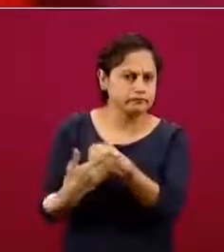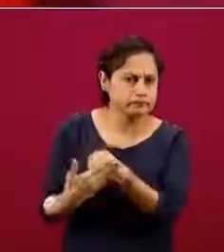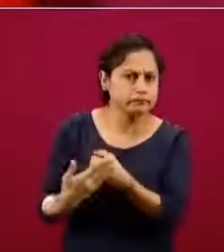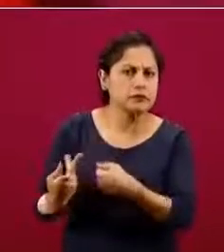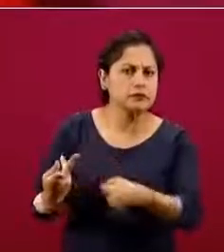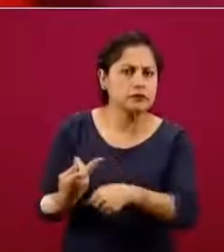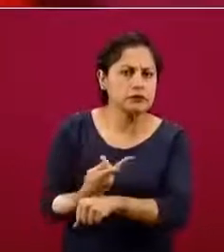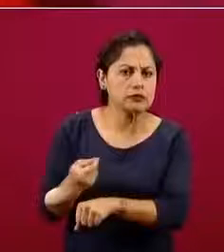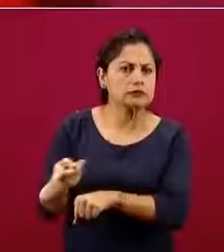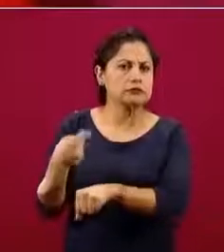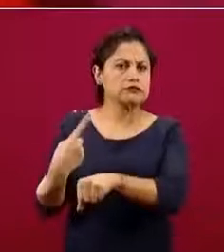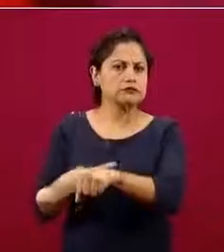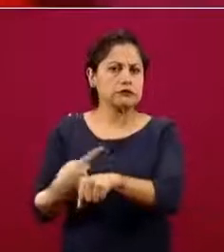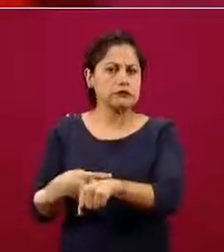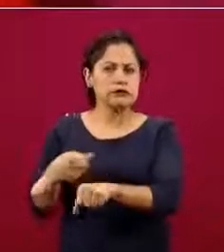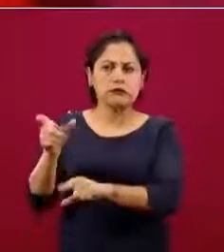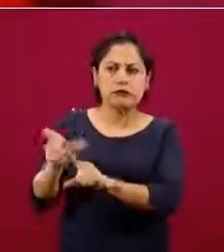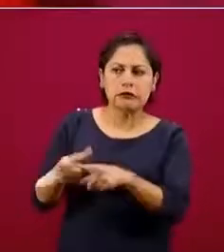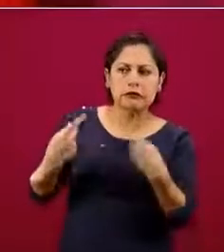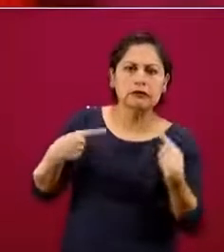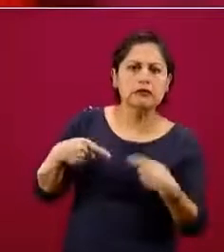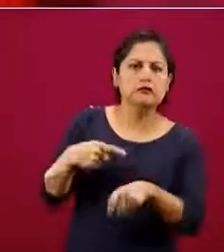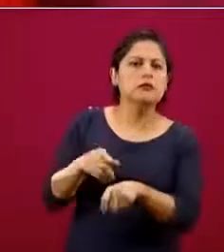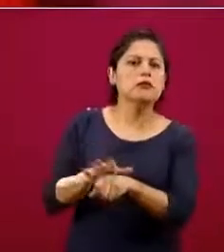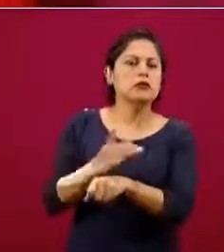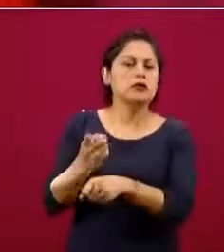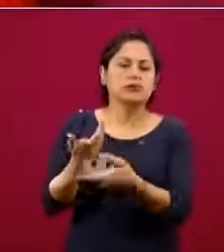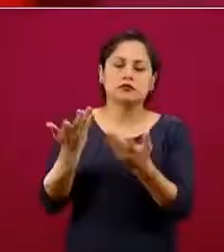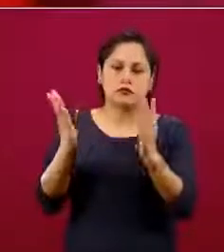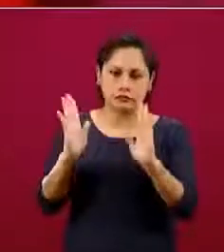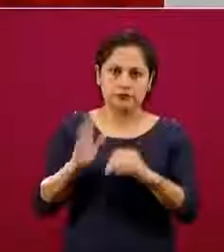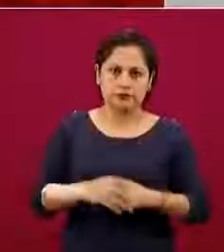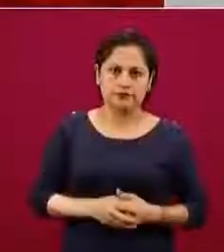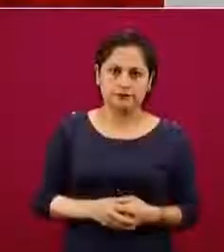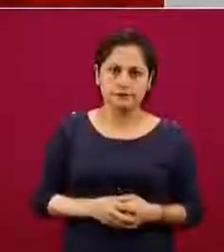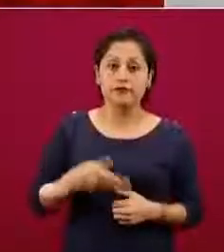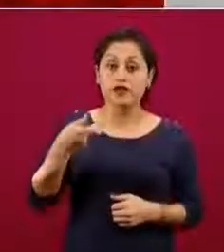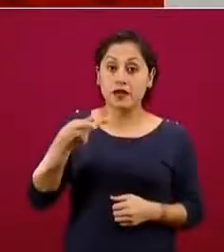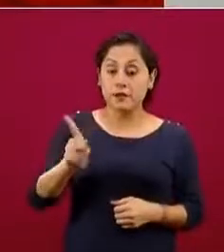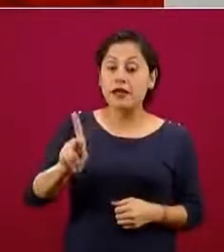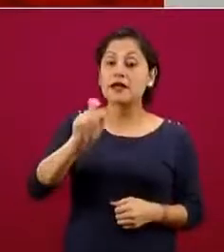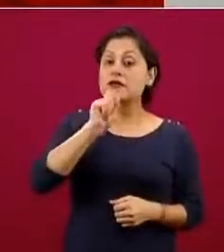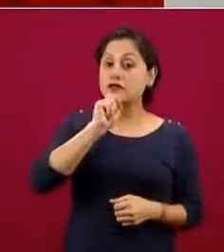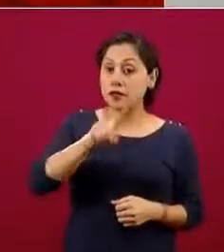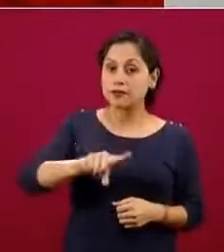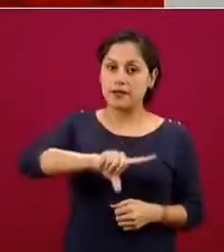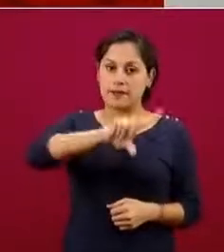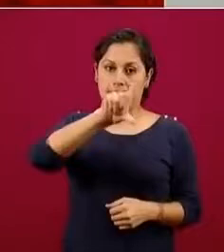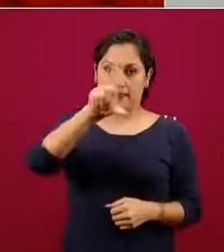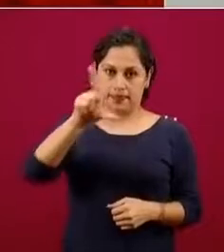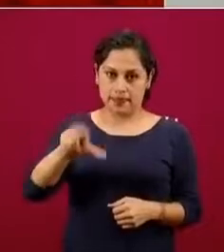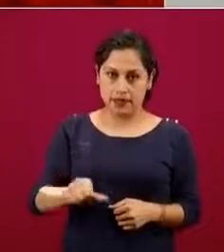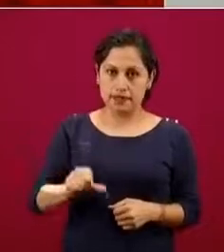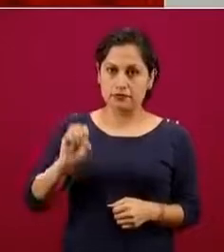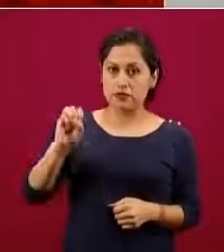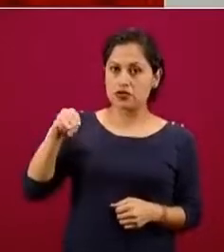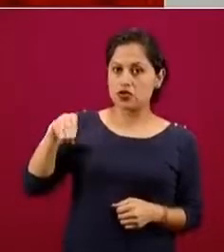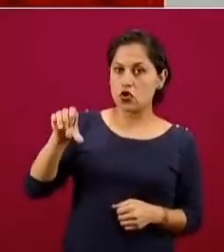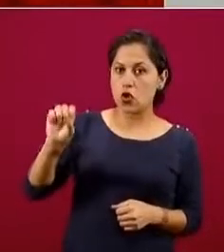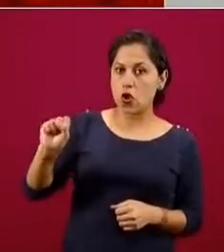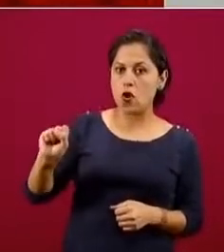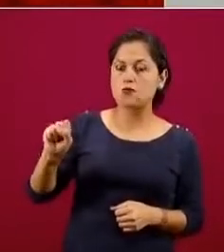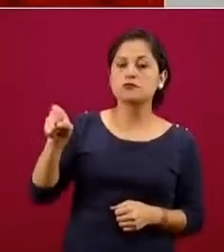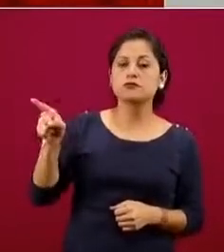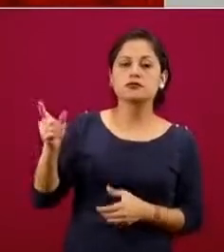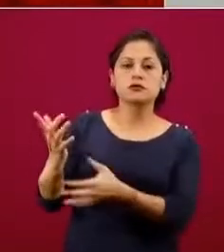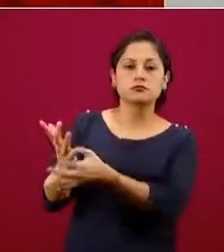qué exactamente son los casos, sino más bien y más importante al posicionamiento que en algún momento haga de manera oficial la Organización Mundial